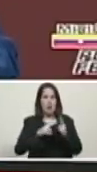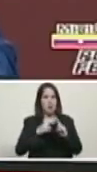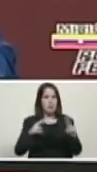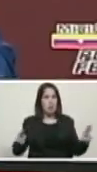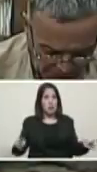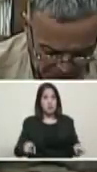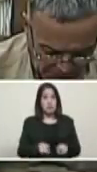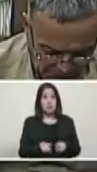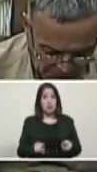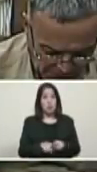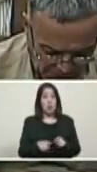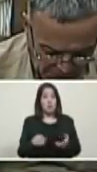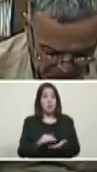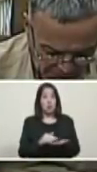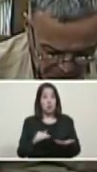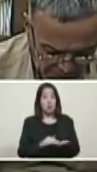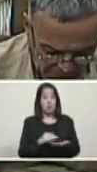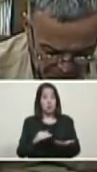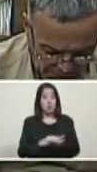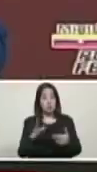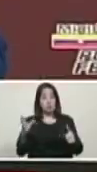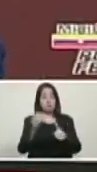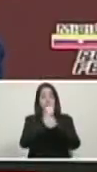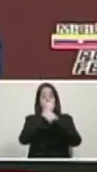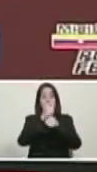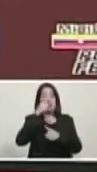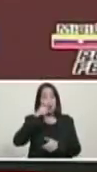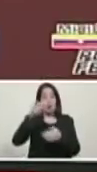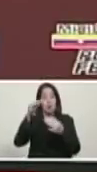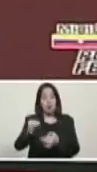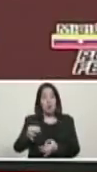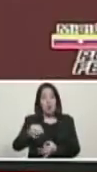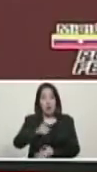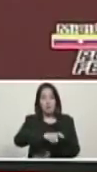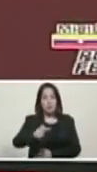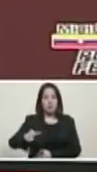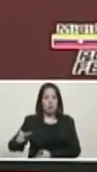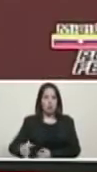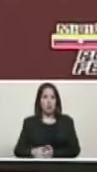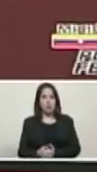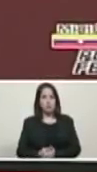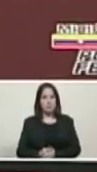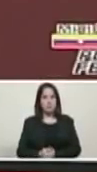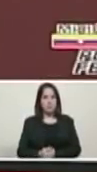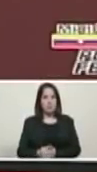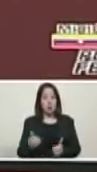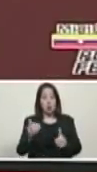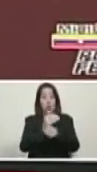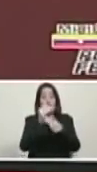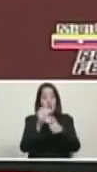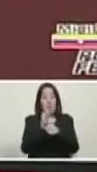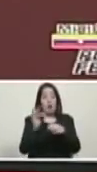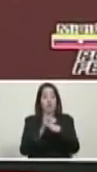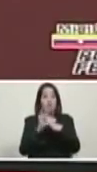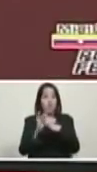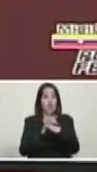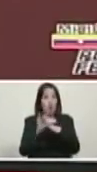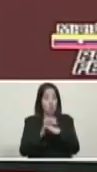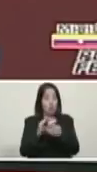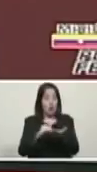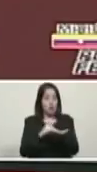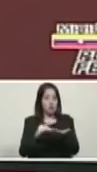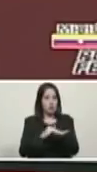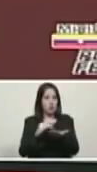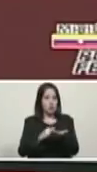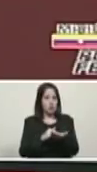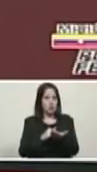solución para lograr la seguridad ciudadana logramos la fórmula de solución y tenemos que